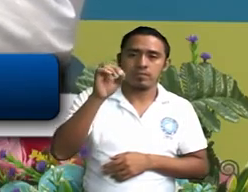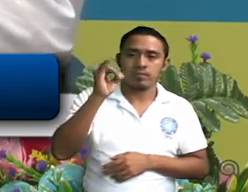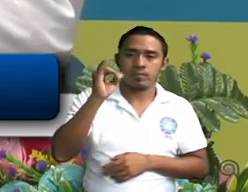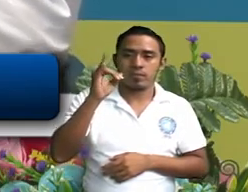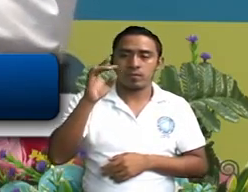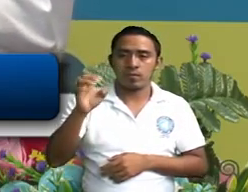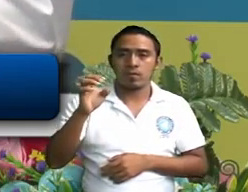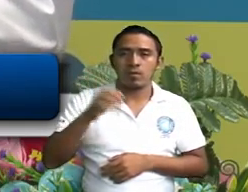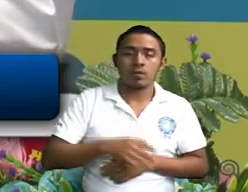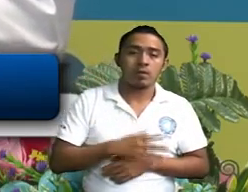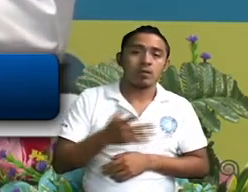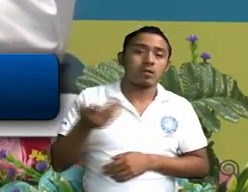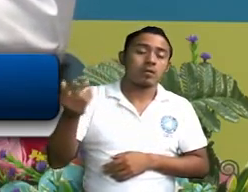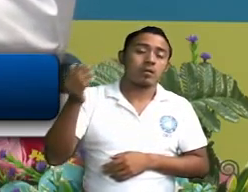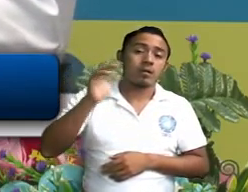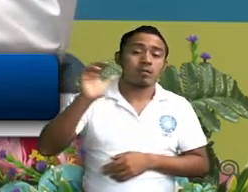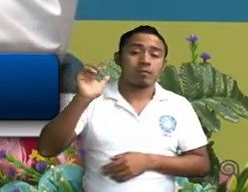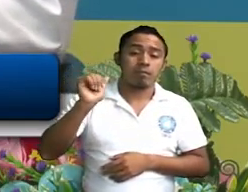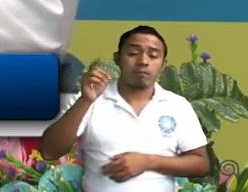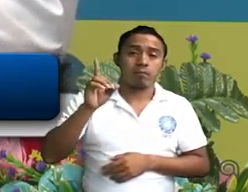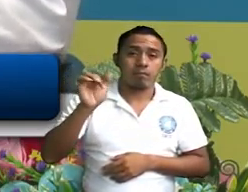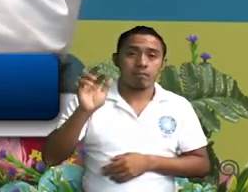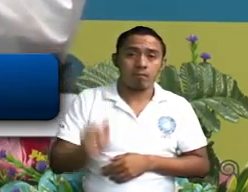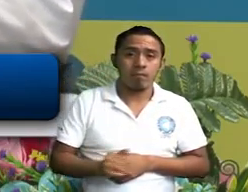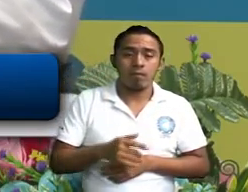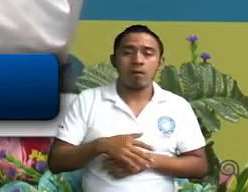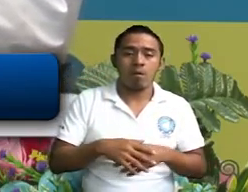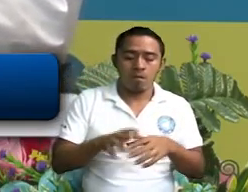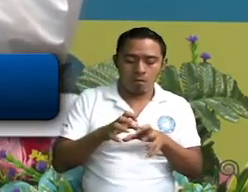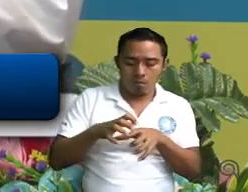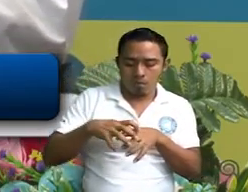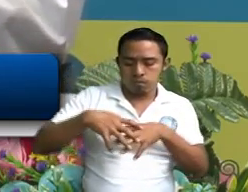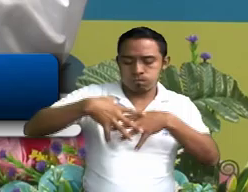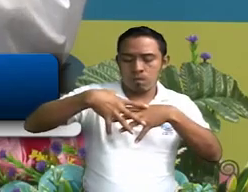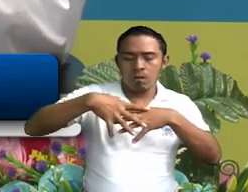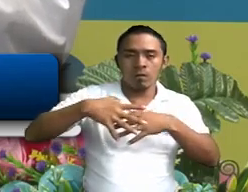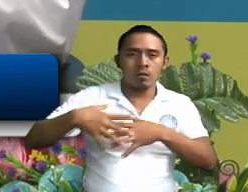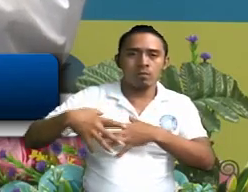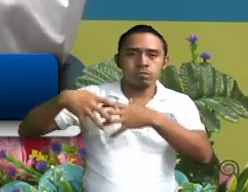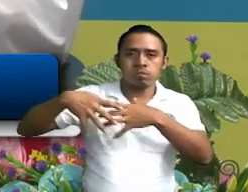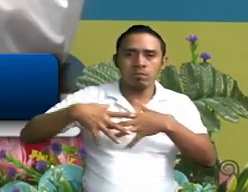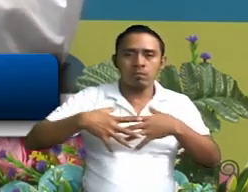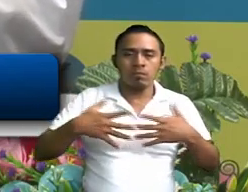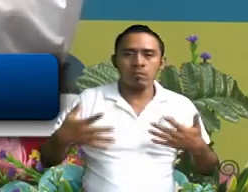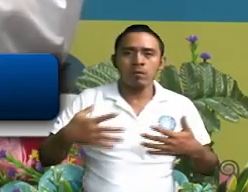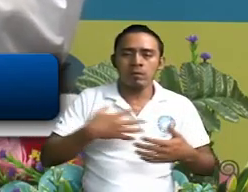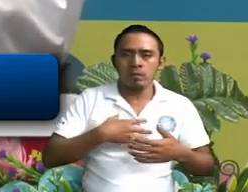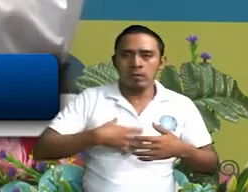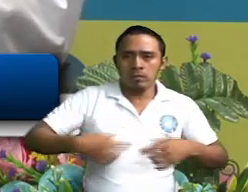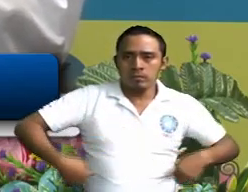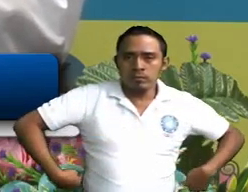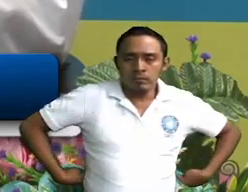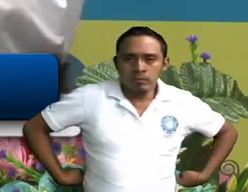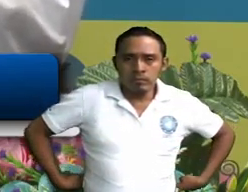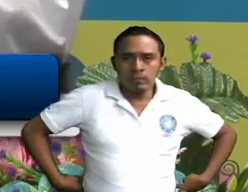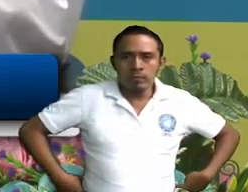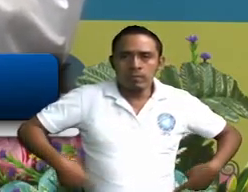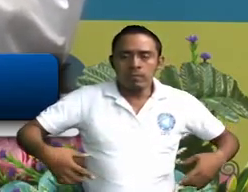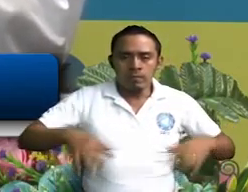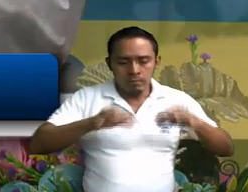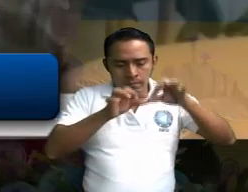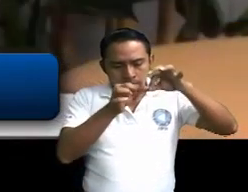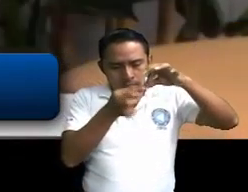una sinovitis reactiva de la cadera, que son inflamación de la estructura que contiene la cadera, los